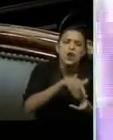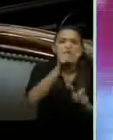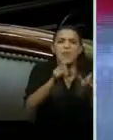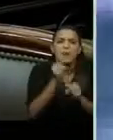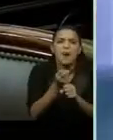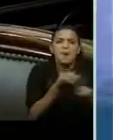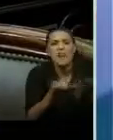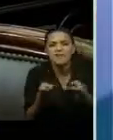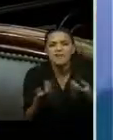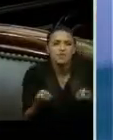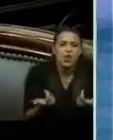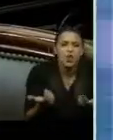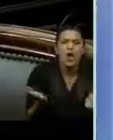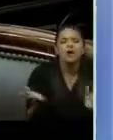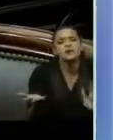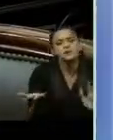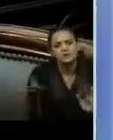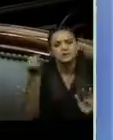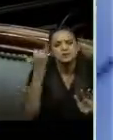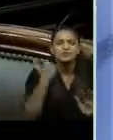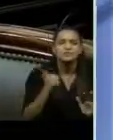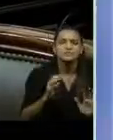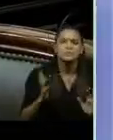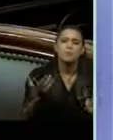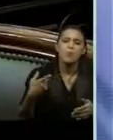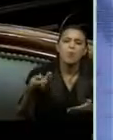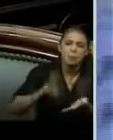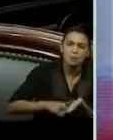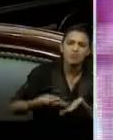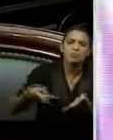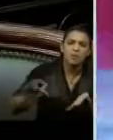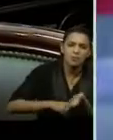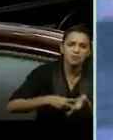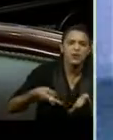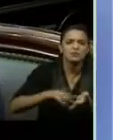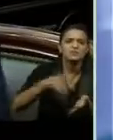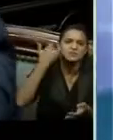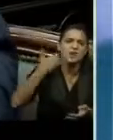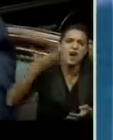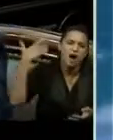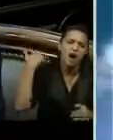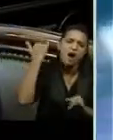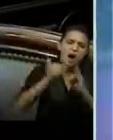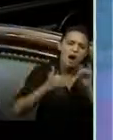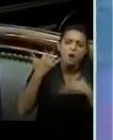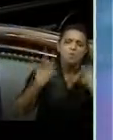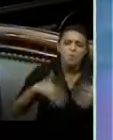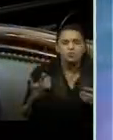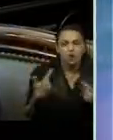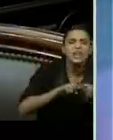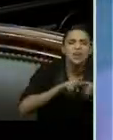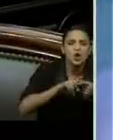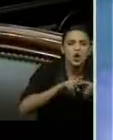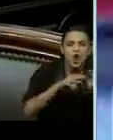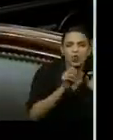eso es que es tan importante que se apruebe. Primero, para generar un mínimo acto de jubilarse antes, cuando